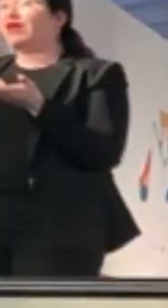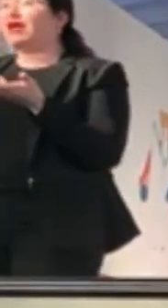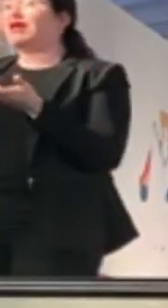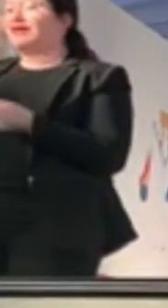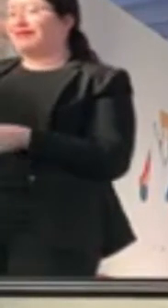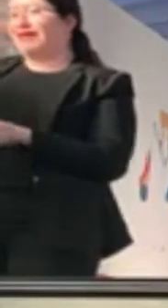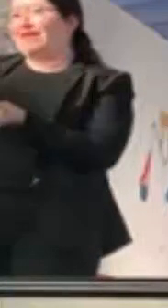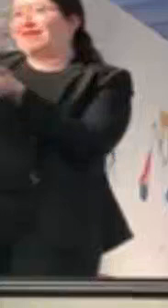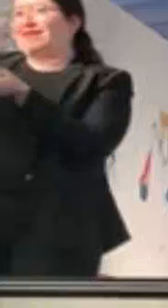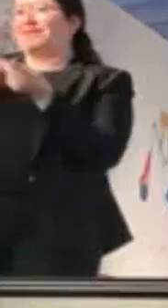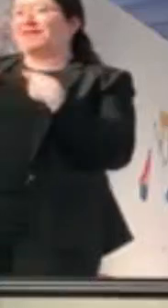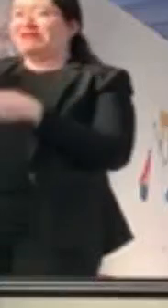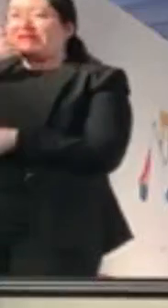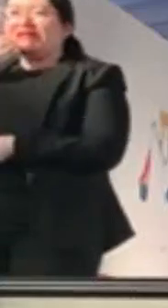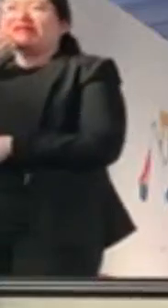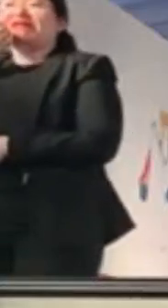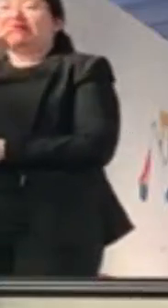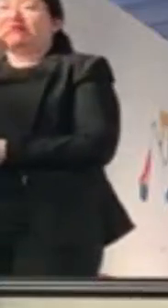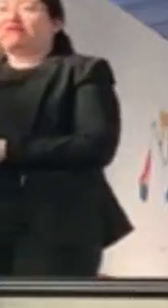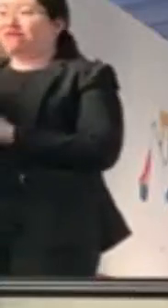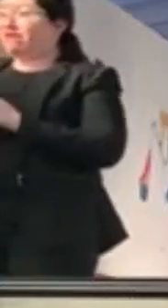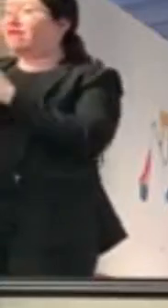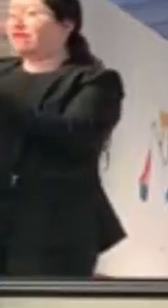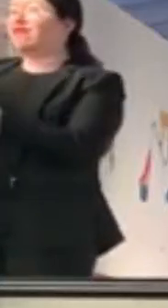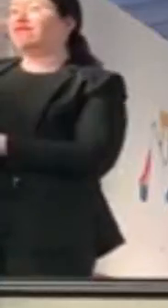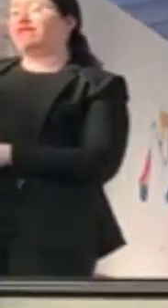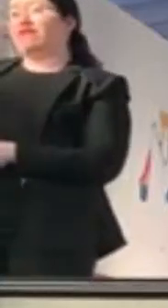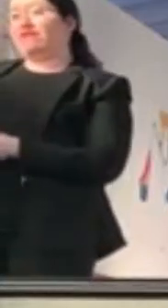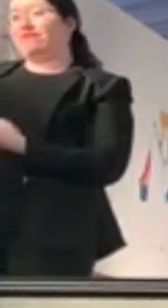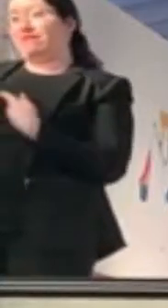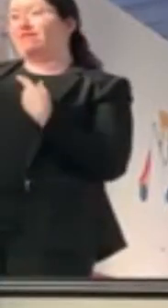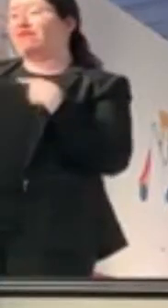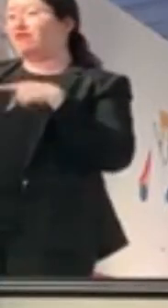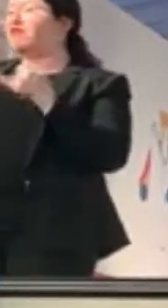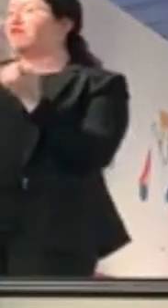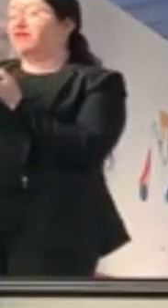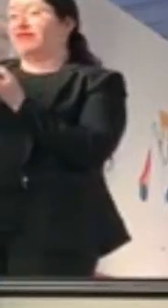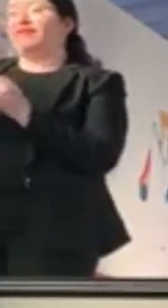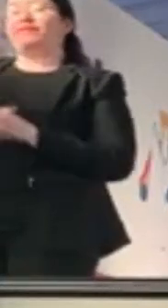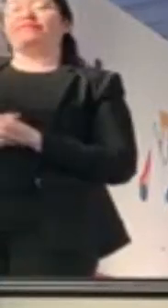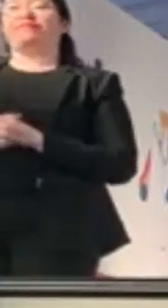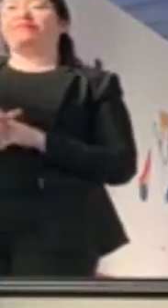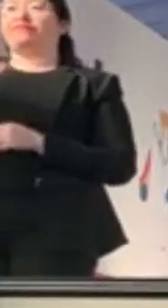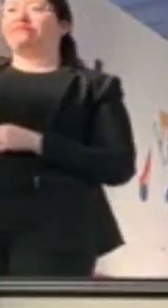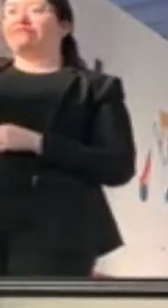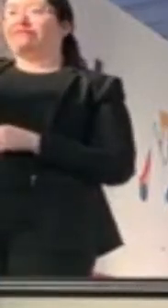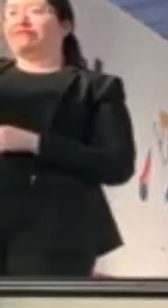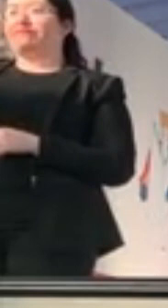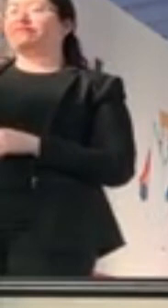sirven. Arantxa no oculta como buena